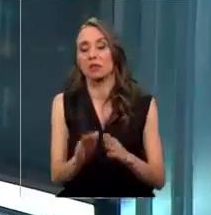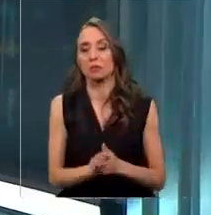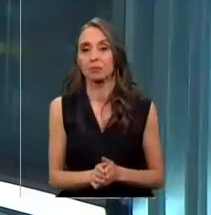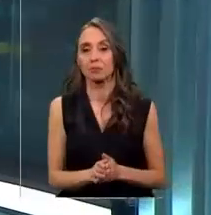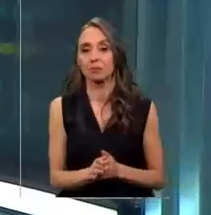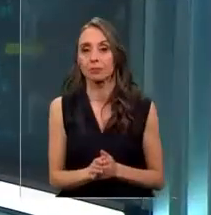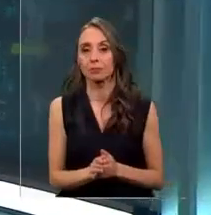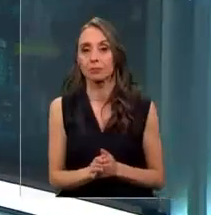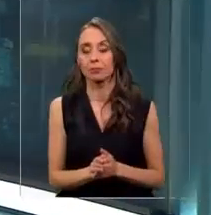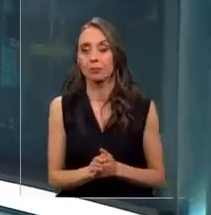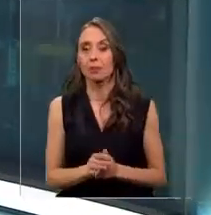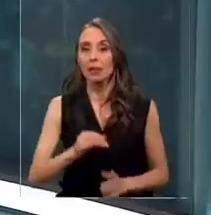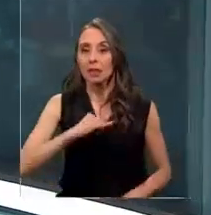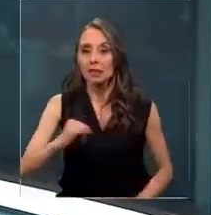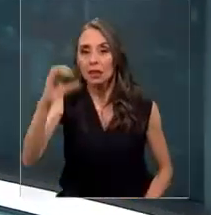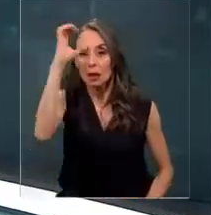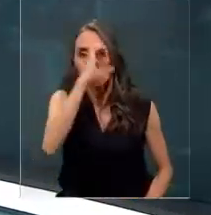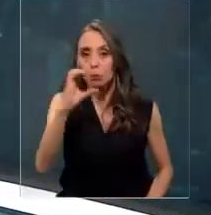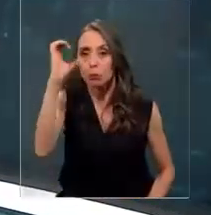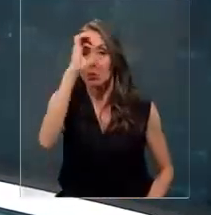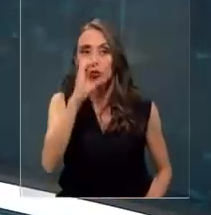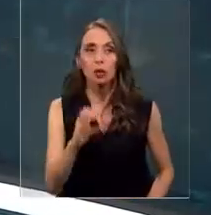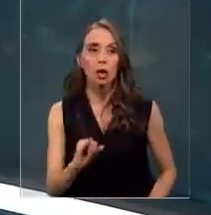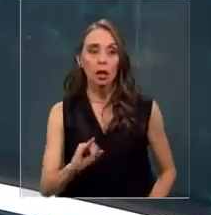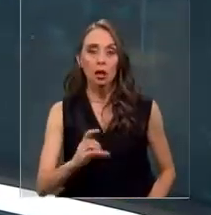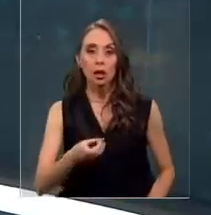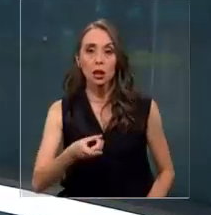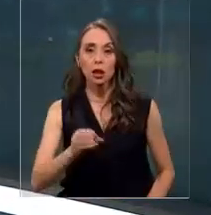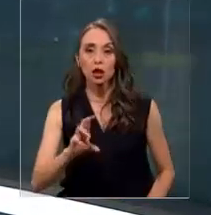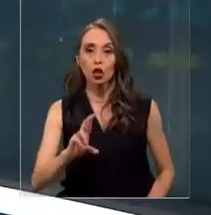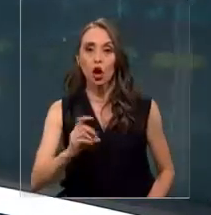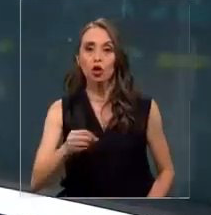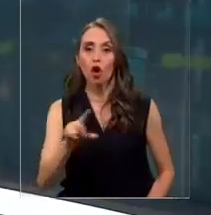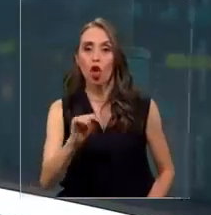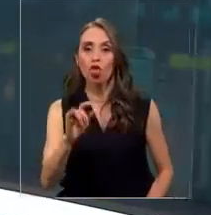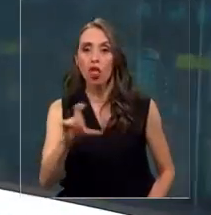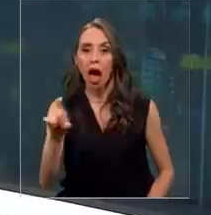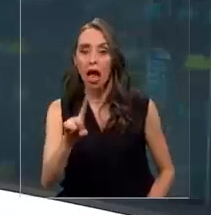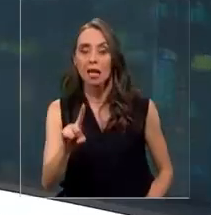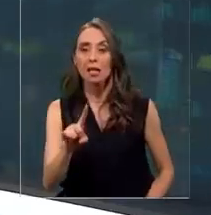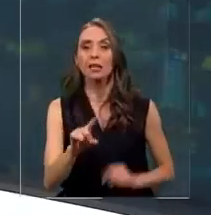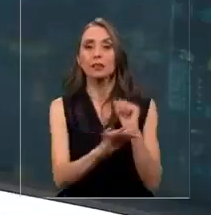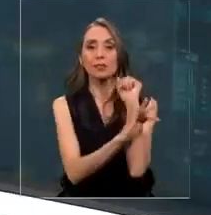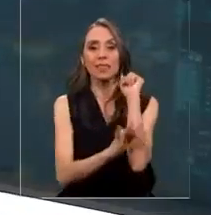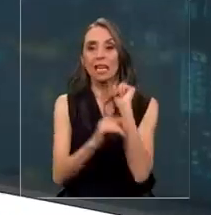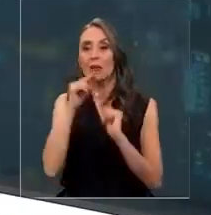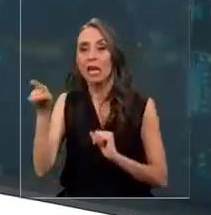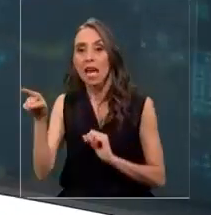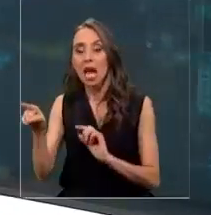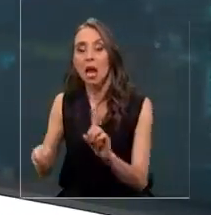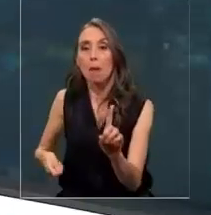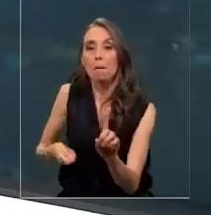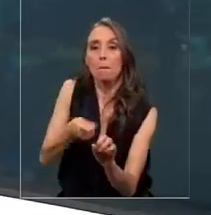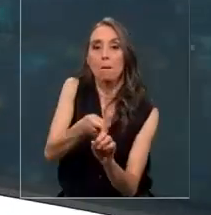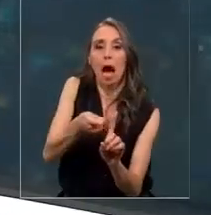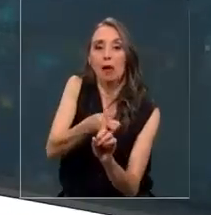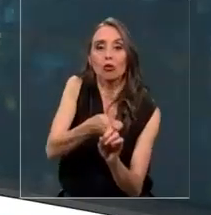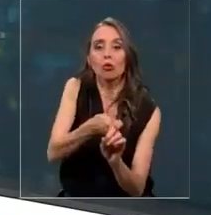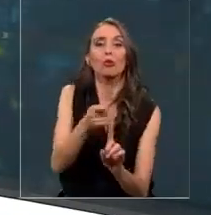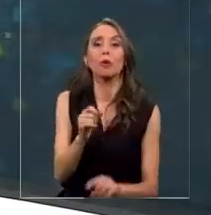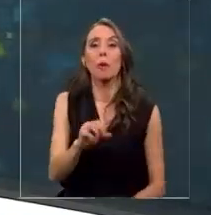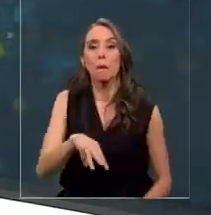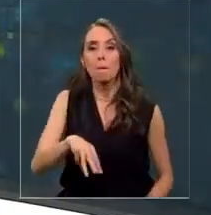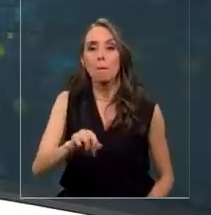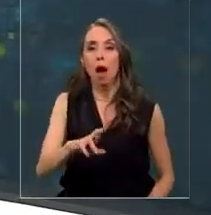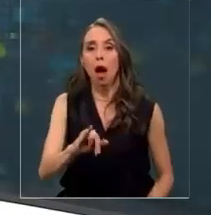Y continúa la incansable búsqueda de Igor González, a quien la fiscalía apunta como el femicida de María Isabel Pavés. Un